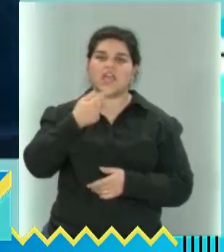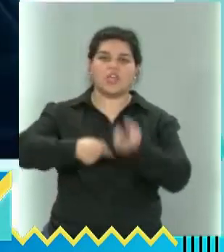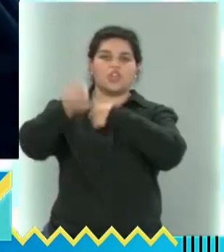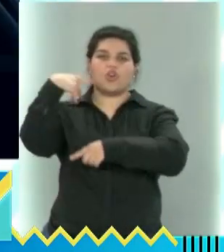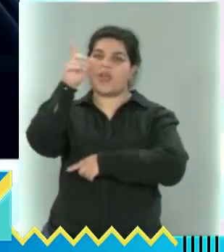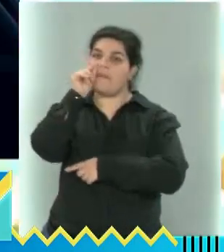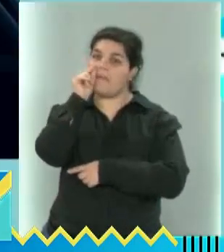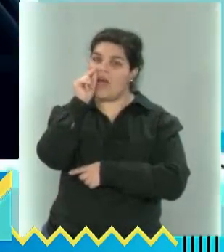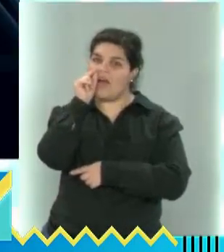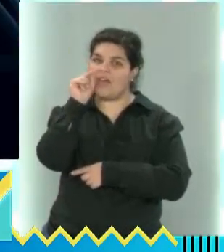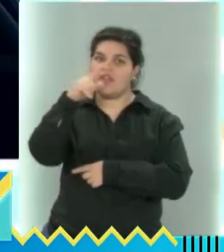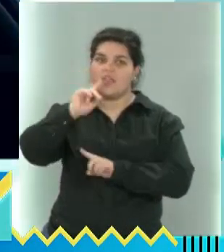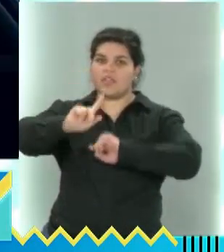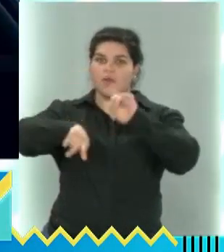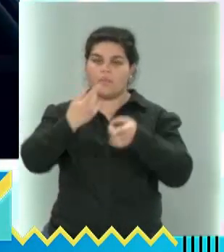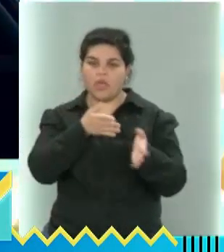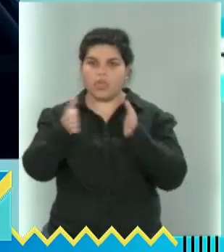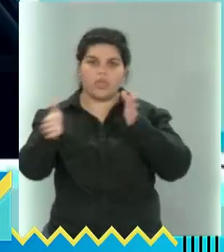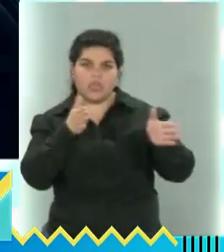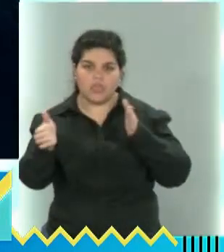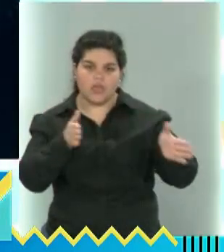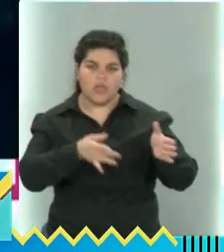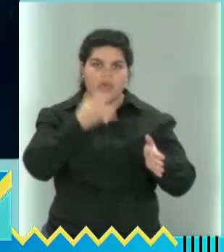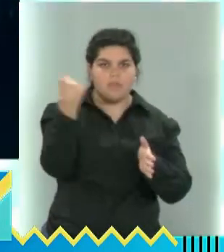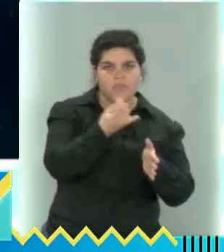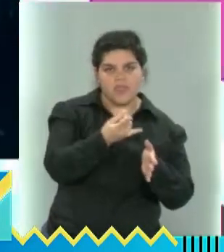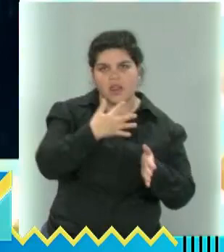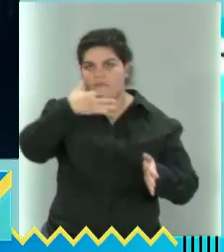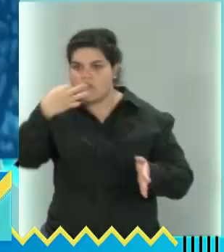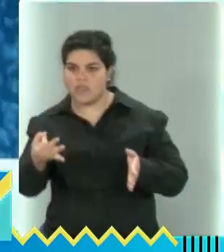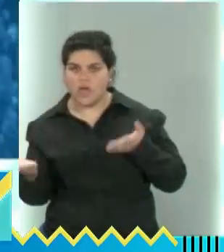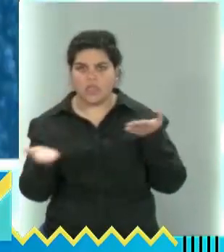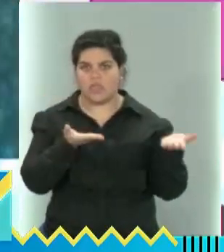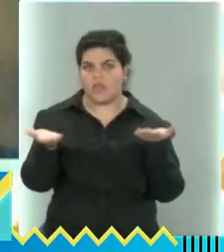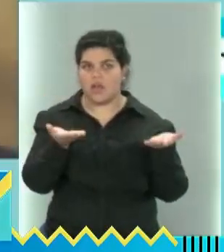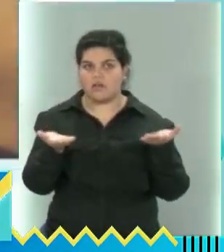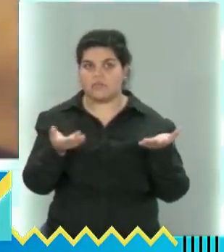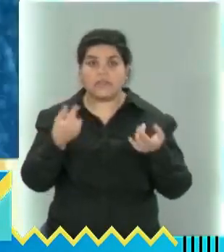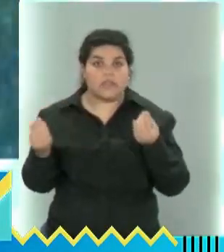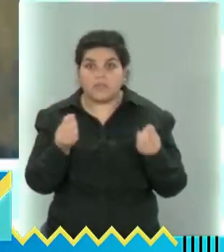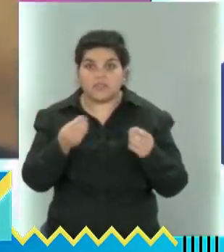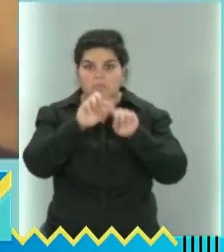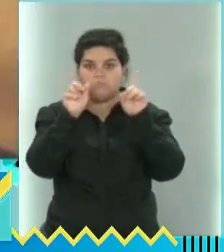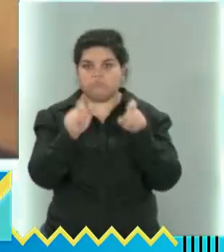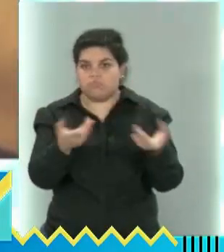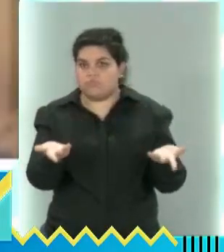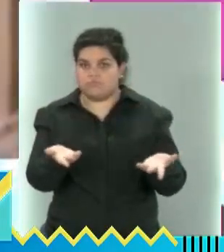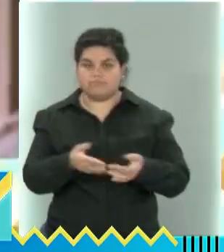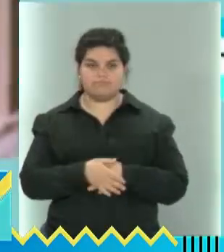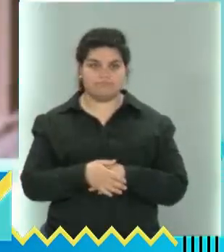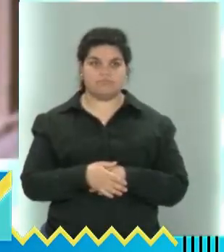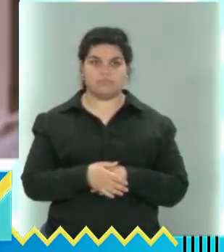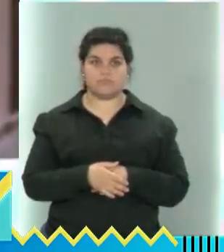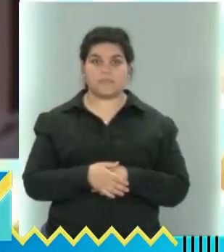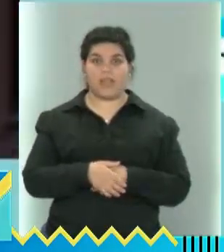se va a encontrar en la dicotomía de la ficción y la realidad. ¿Qué pasó? Nadie sabe. En esta